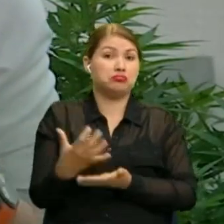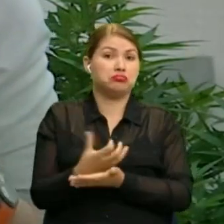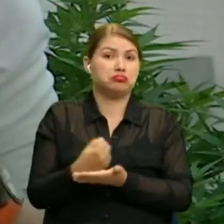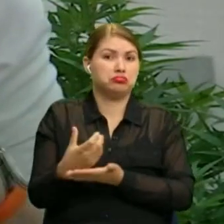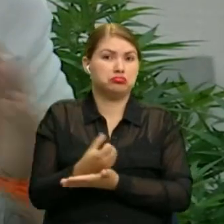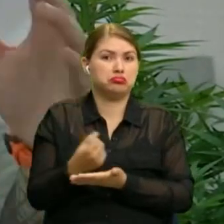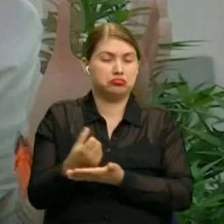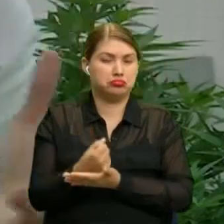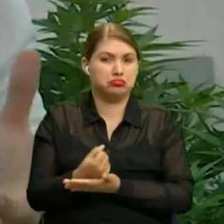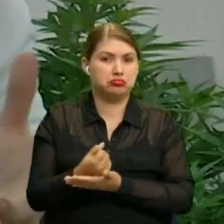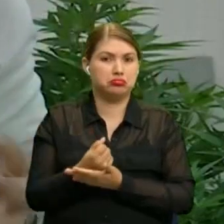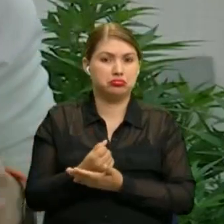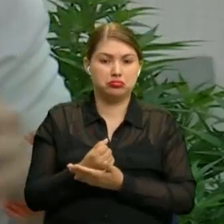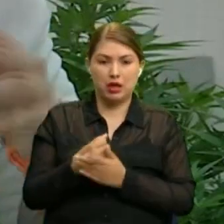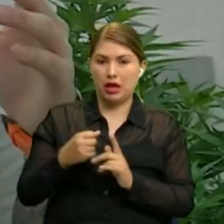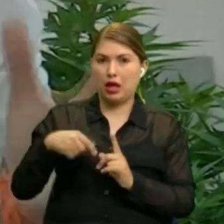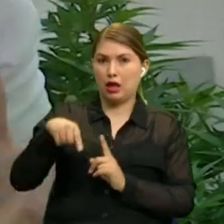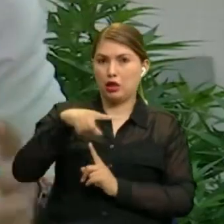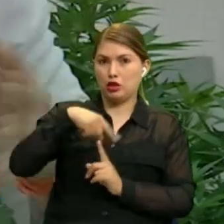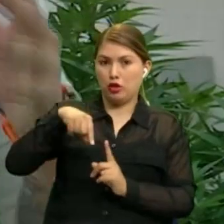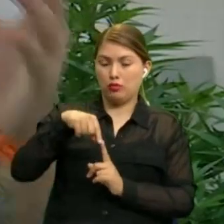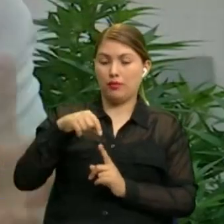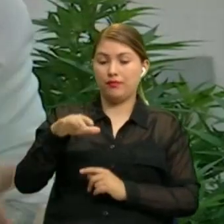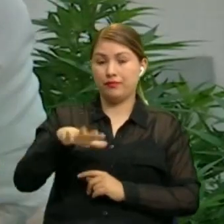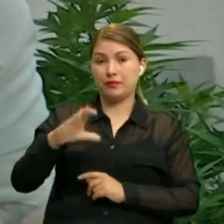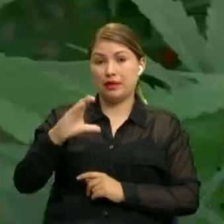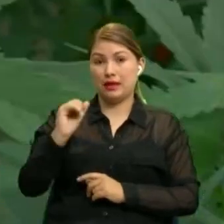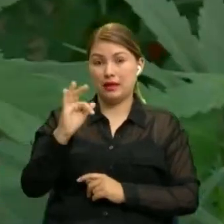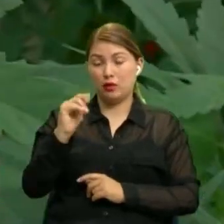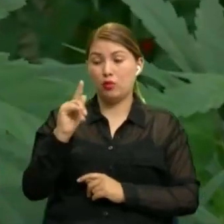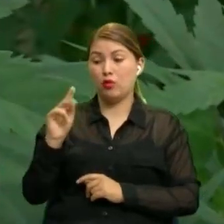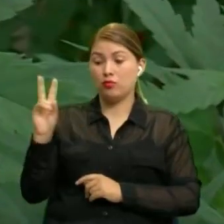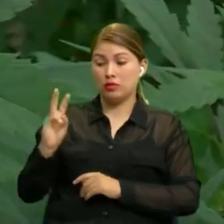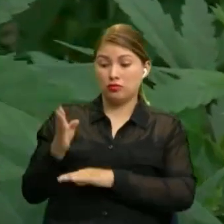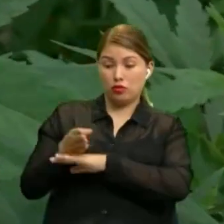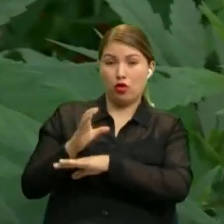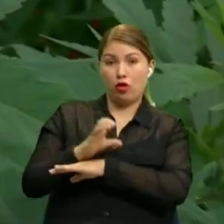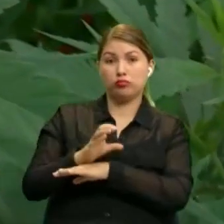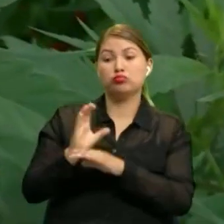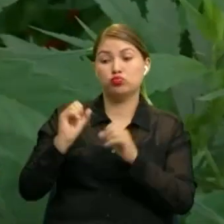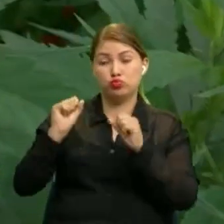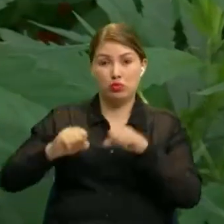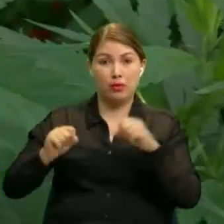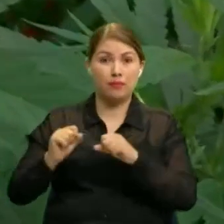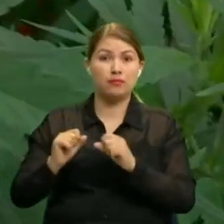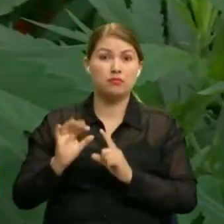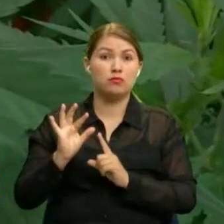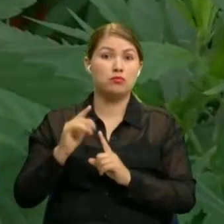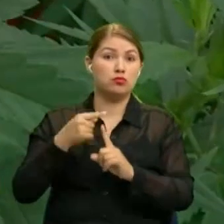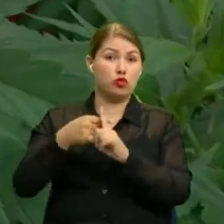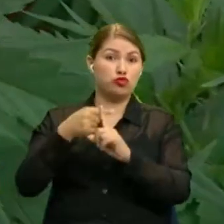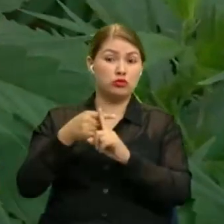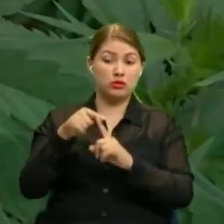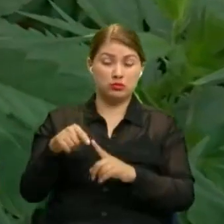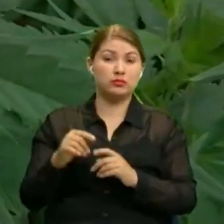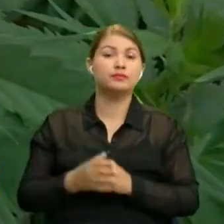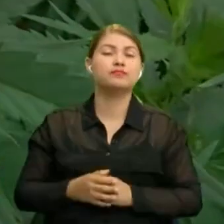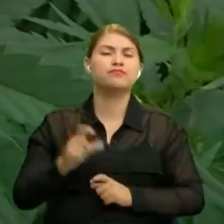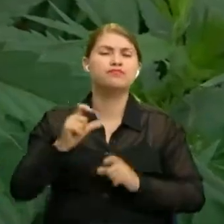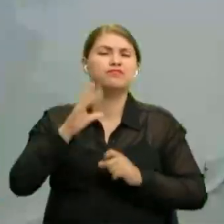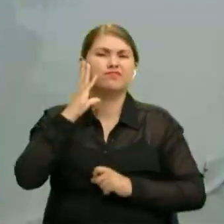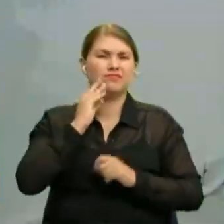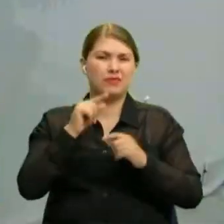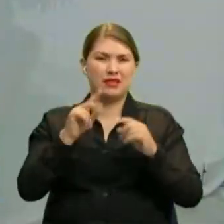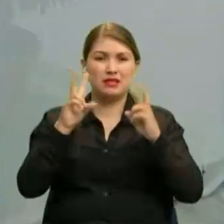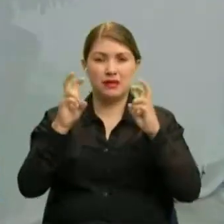en donde nuestro entorno el catatumbo la frontera pues está rescatando un valor agregado expertos en la